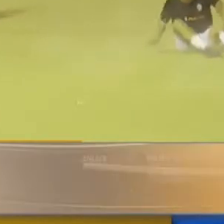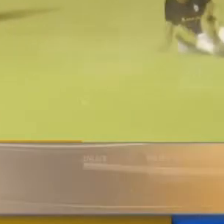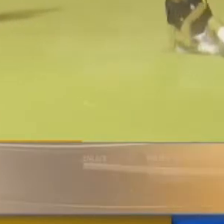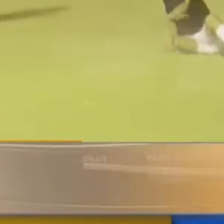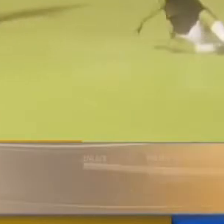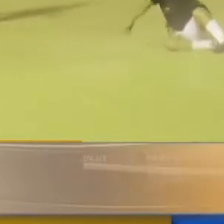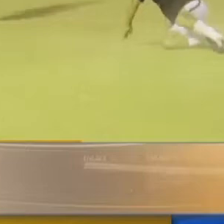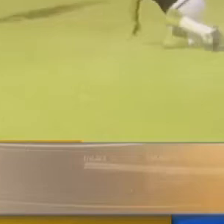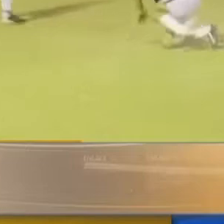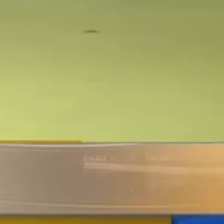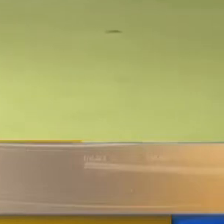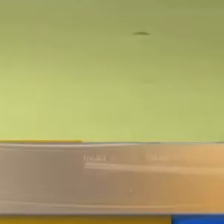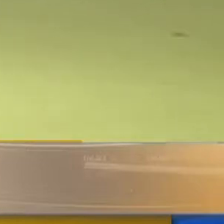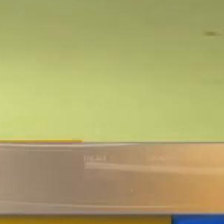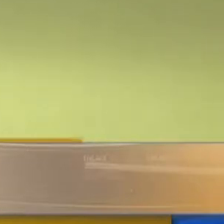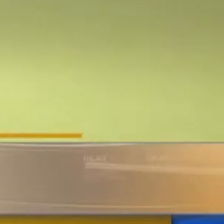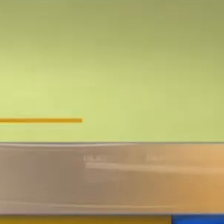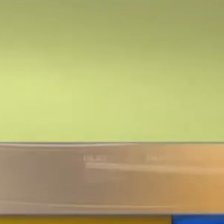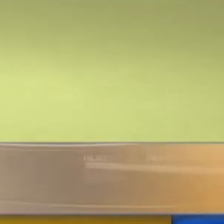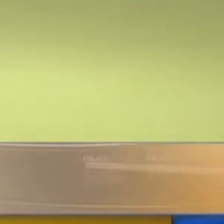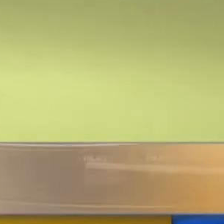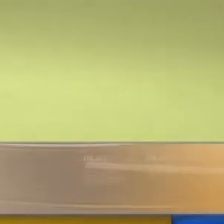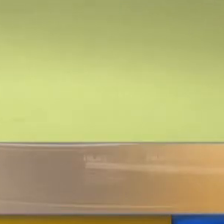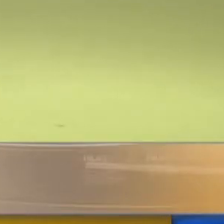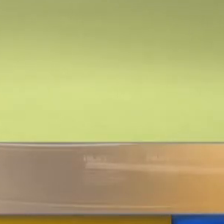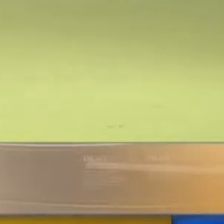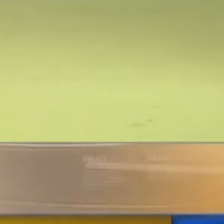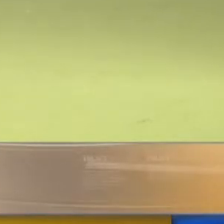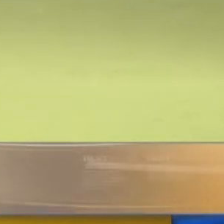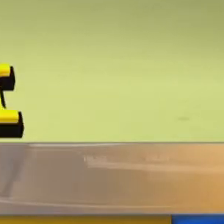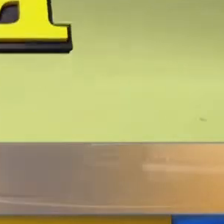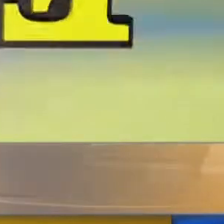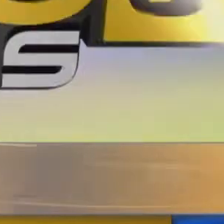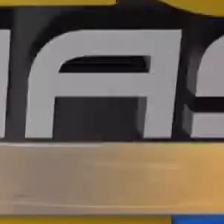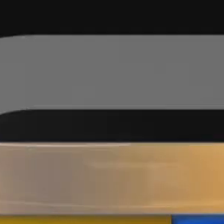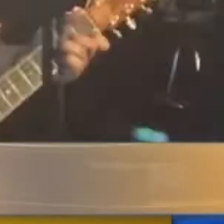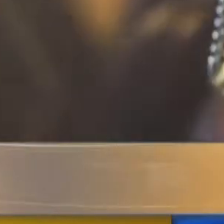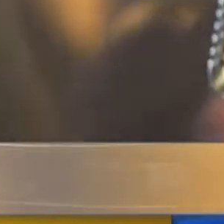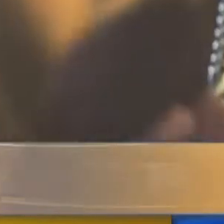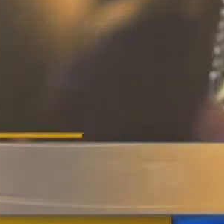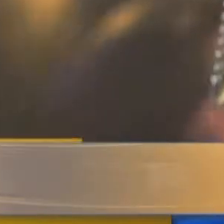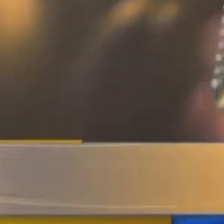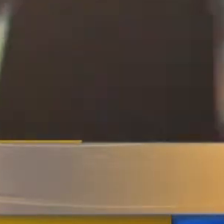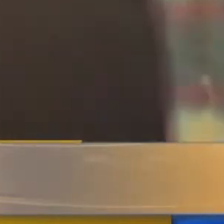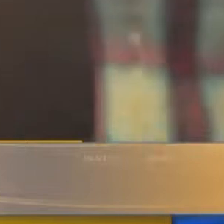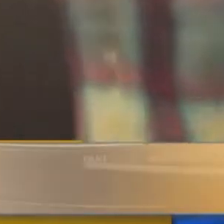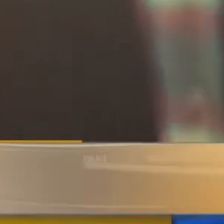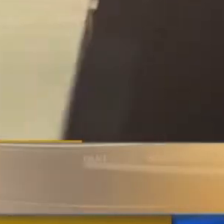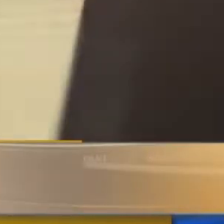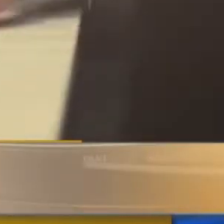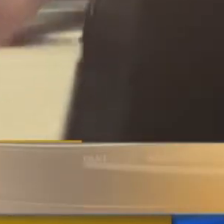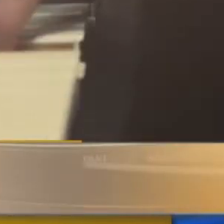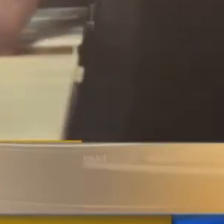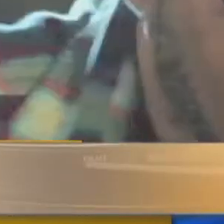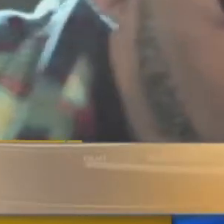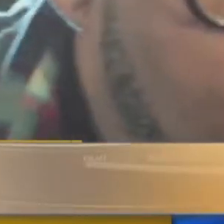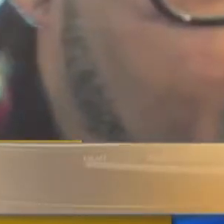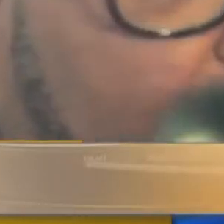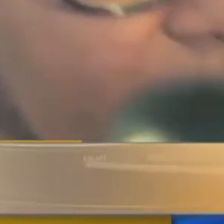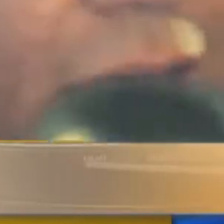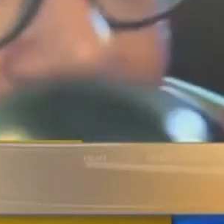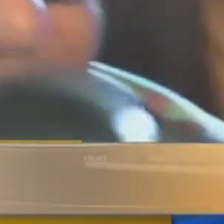50 años en la cancha de fútbol de La Floresta. Anuncian clásicos para este fin de semana. Y al cierre, el artista John Carlos